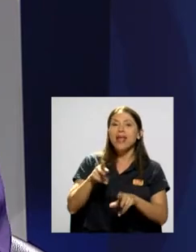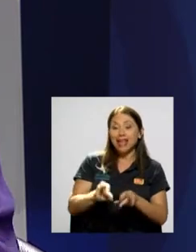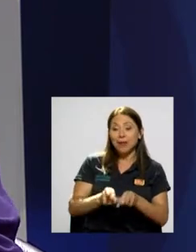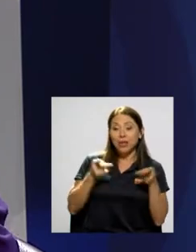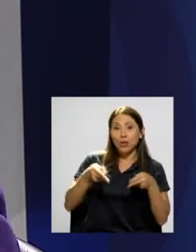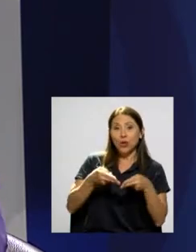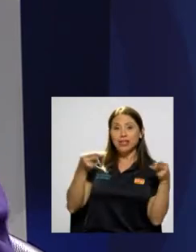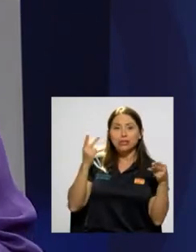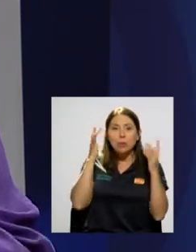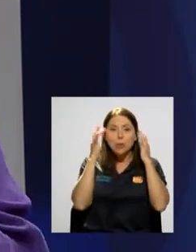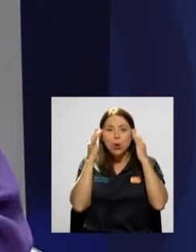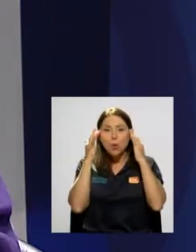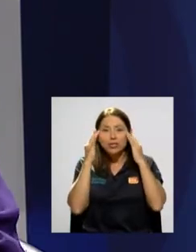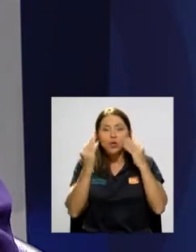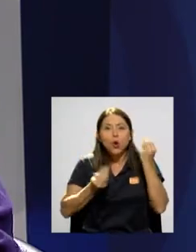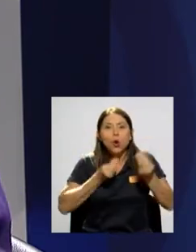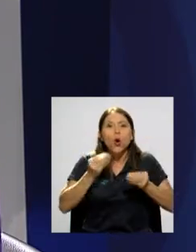sobre